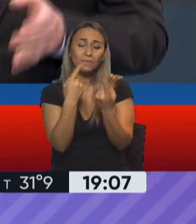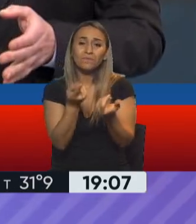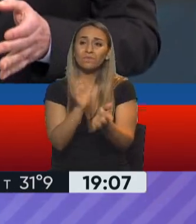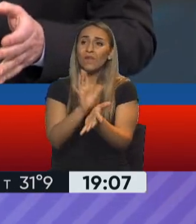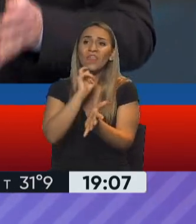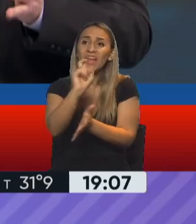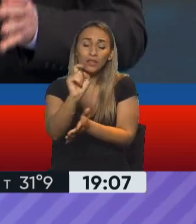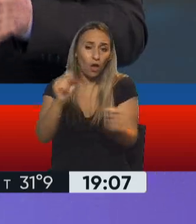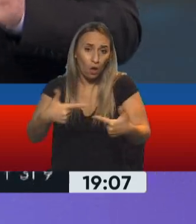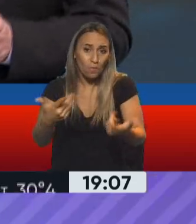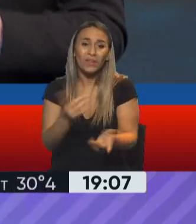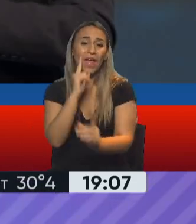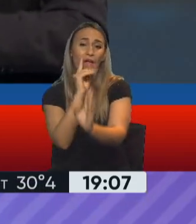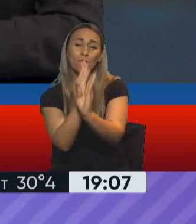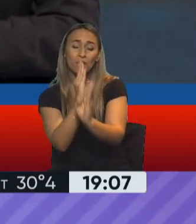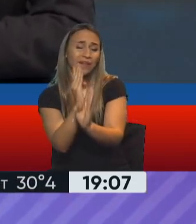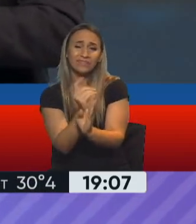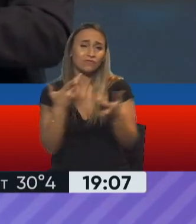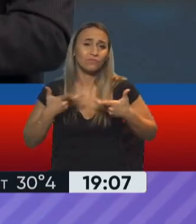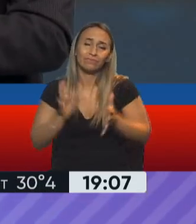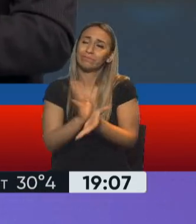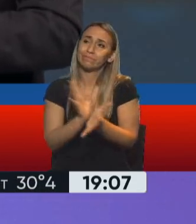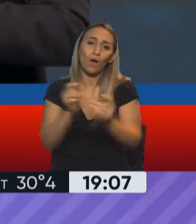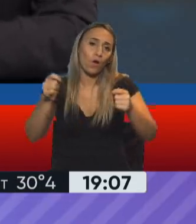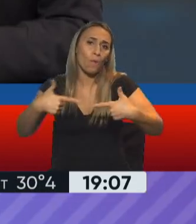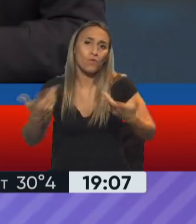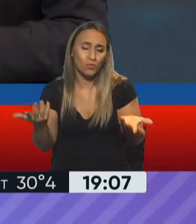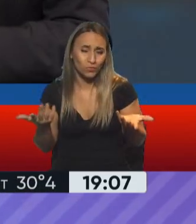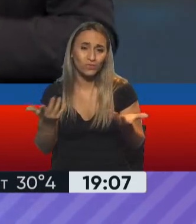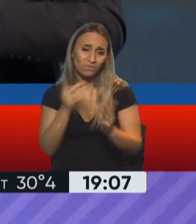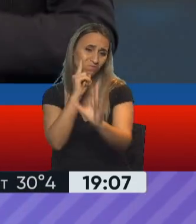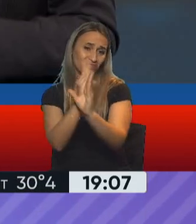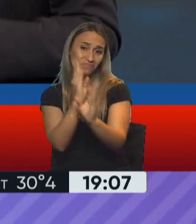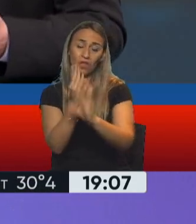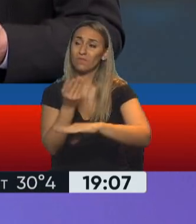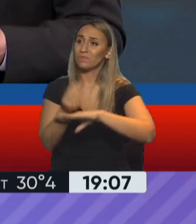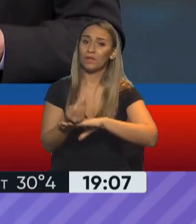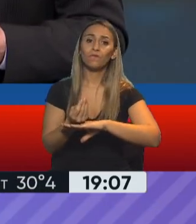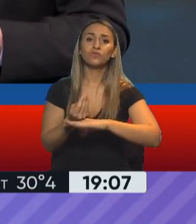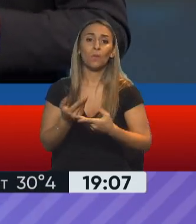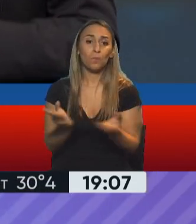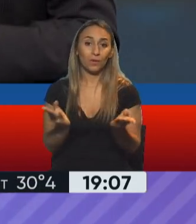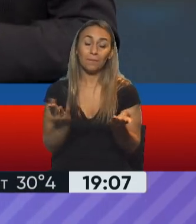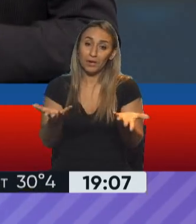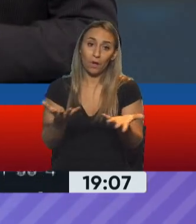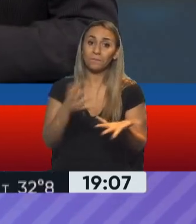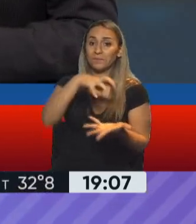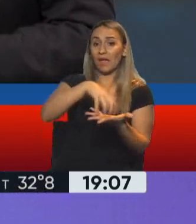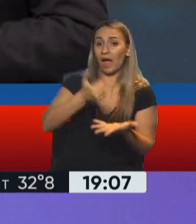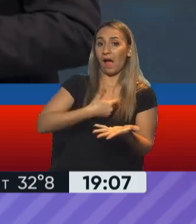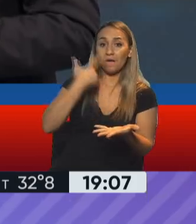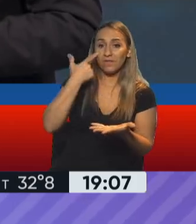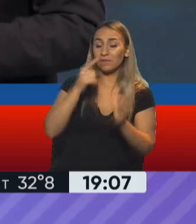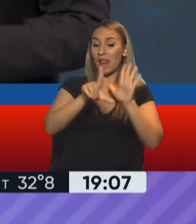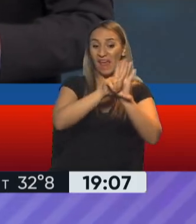en este contexto es un delito común cometido en el marco de la función pública. Entonces, como la ley de inteligencia no protege los delitos